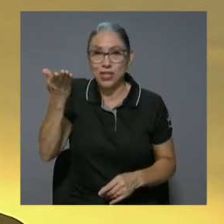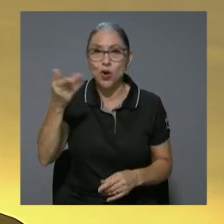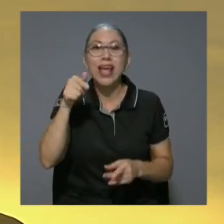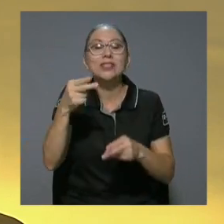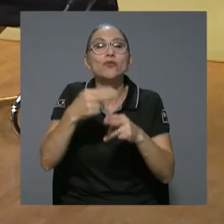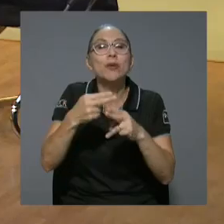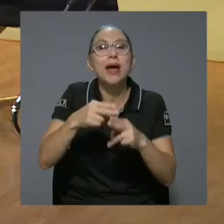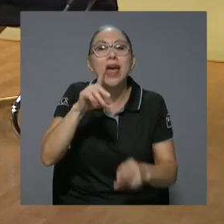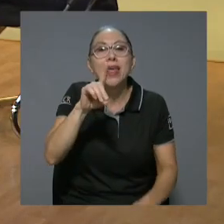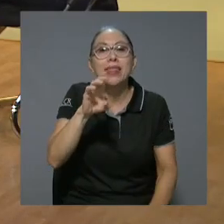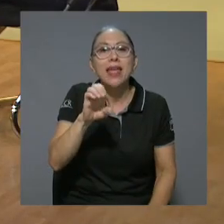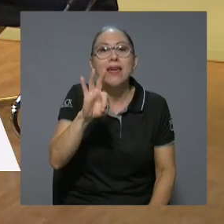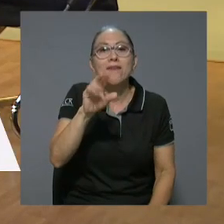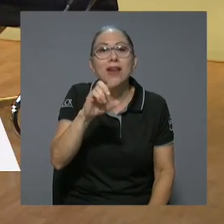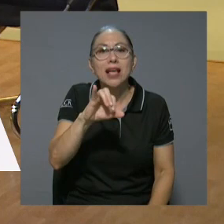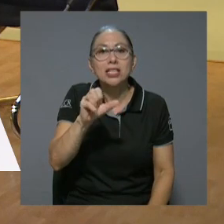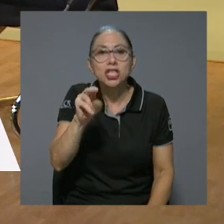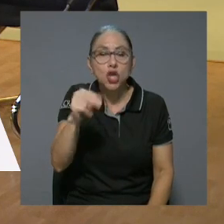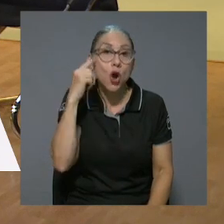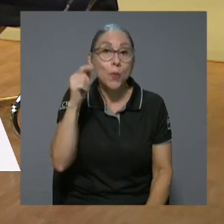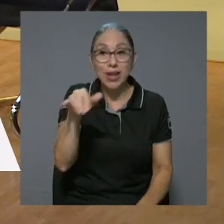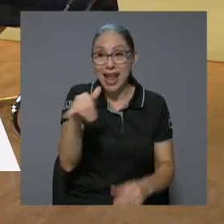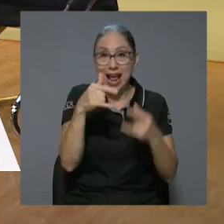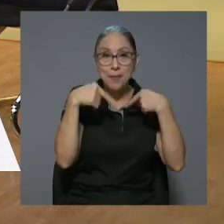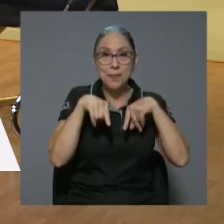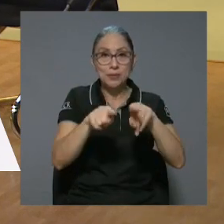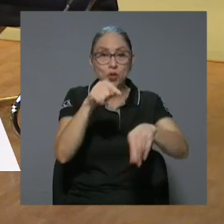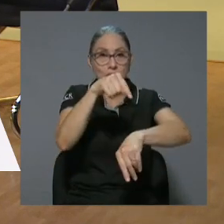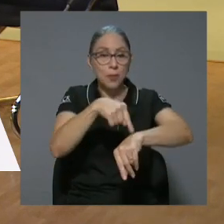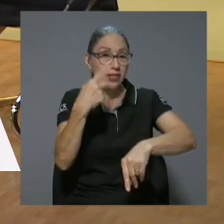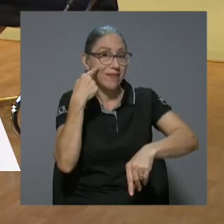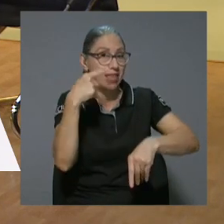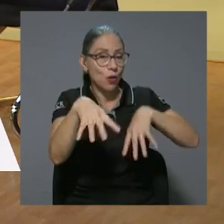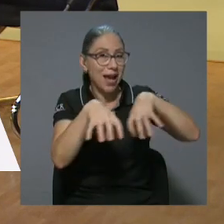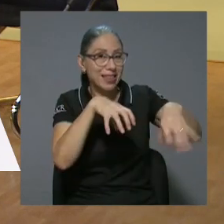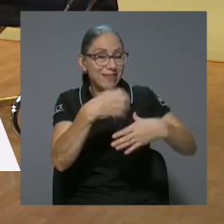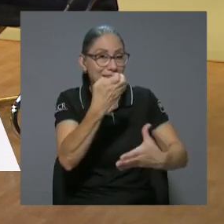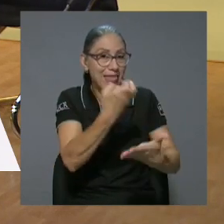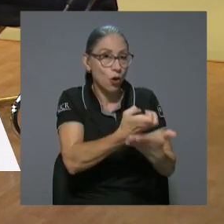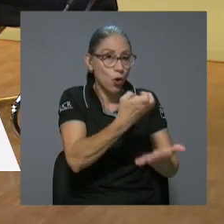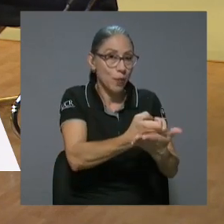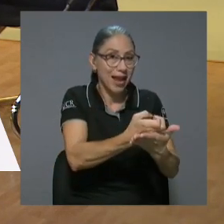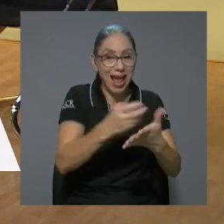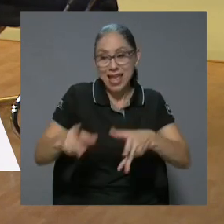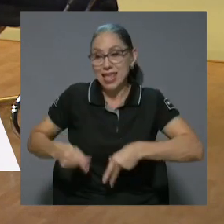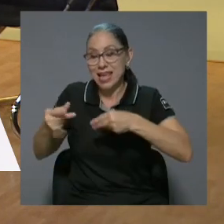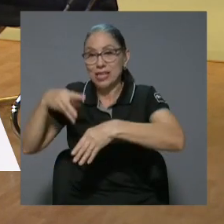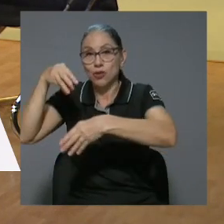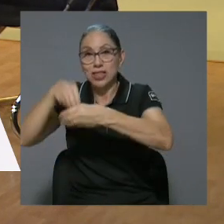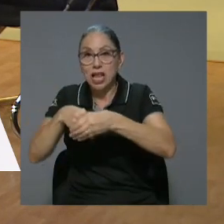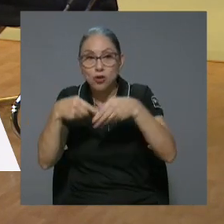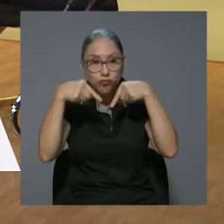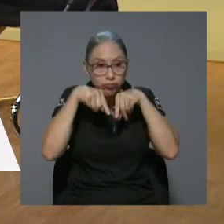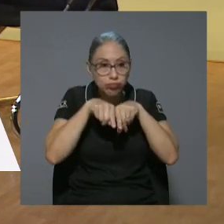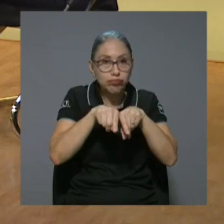estabas al mismo tiempo viendo la actividad económica y el gasto interno de consumo acelerándose. Entonces, una anomalía aritmética, y vamos a empezar